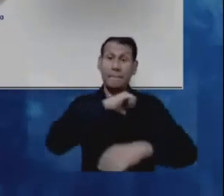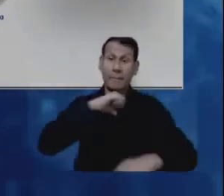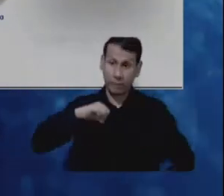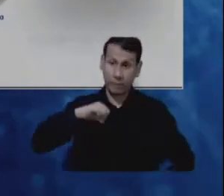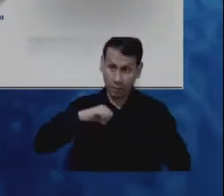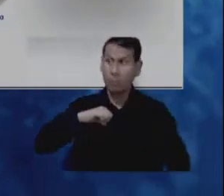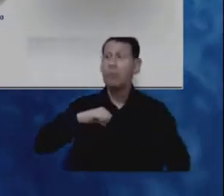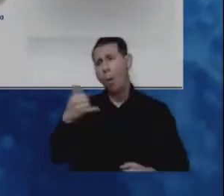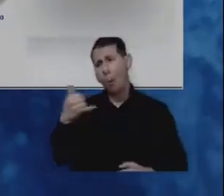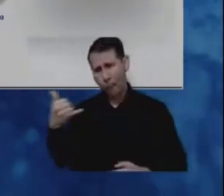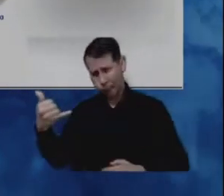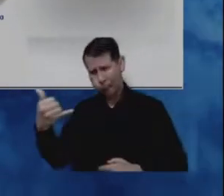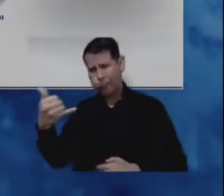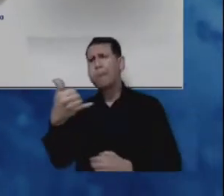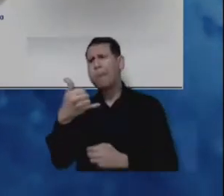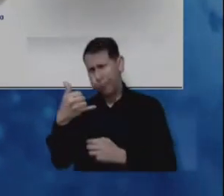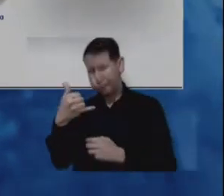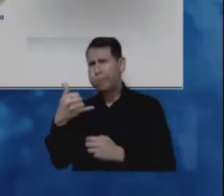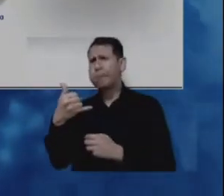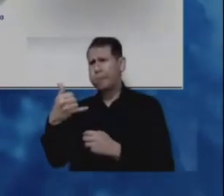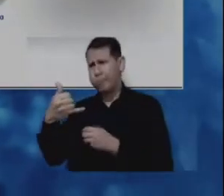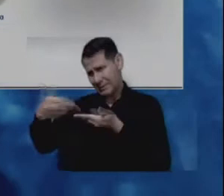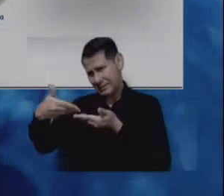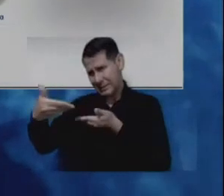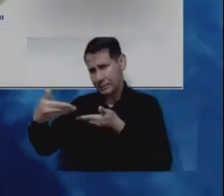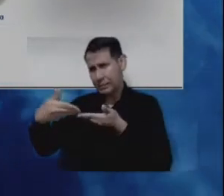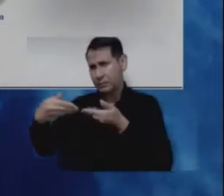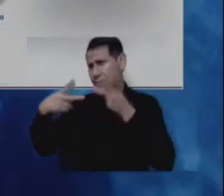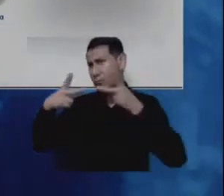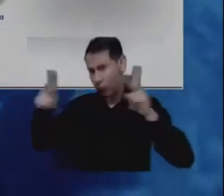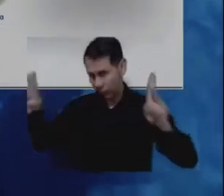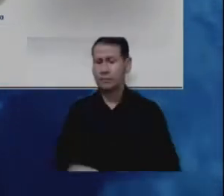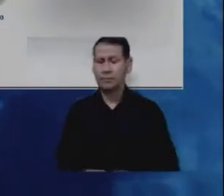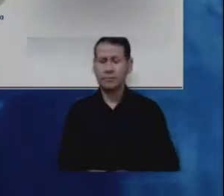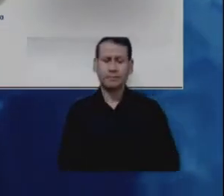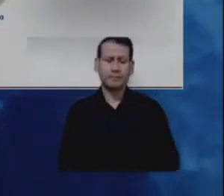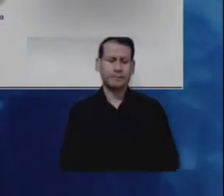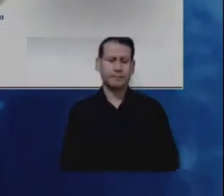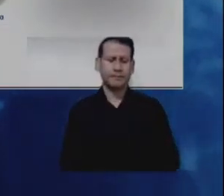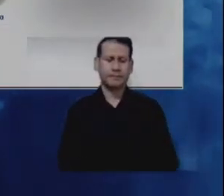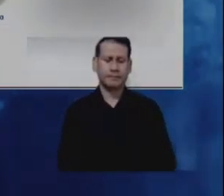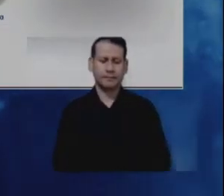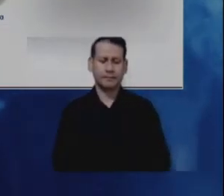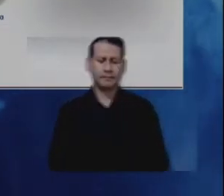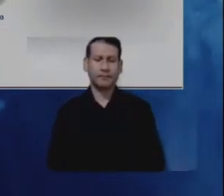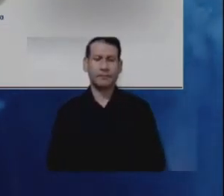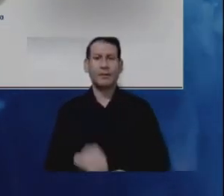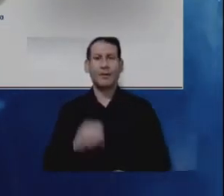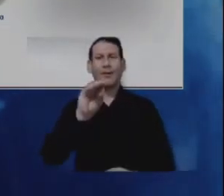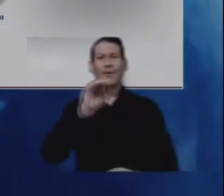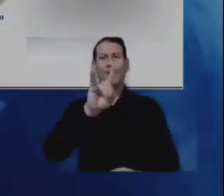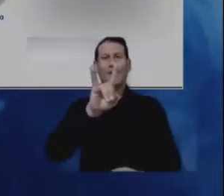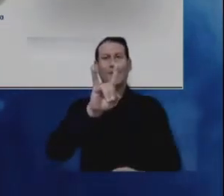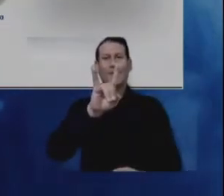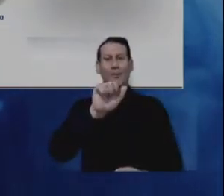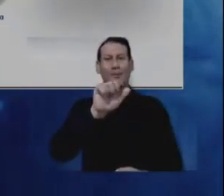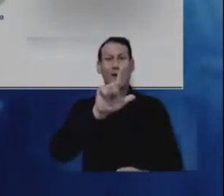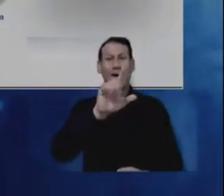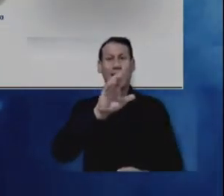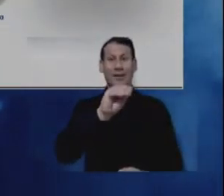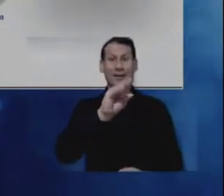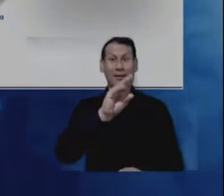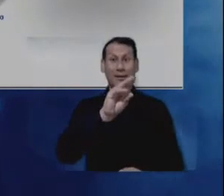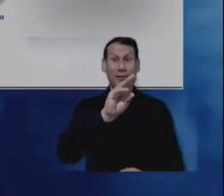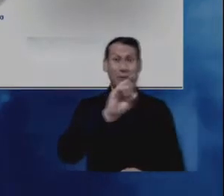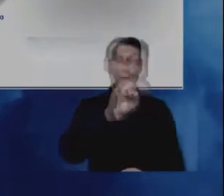o prestadores de redes y servicios. Como mencionaba Qualcomm esta mañana también, acá no es un